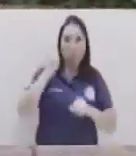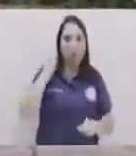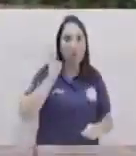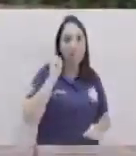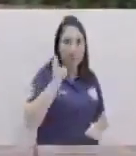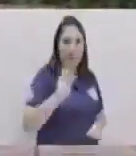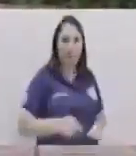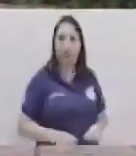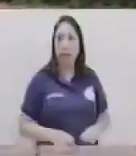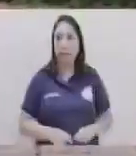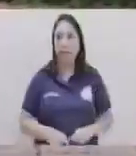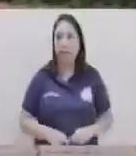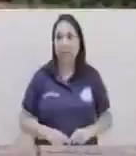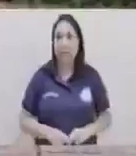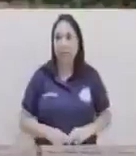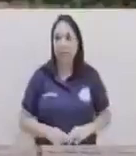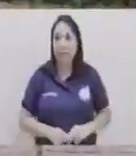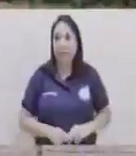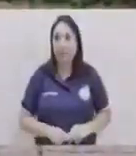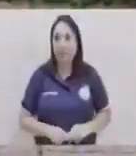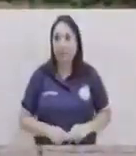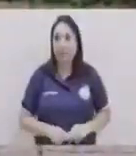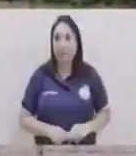Estiro siempre un poquito.